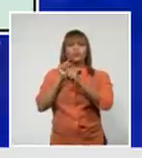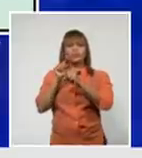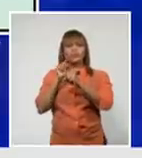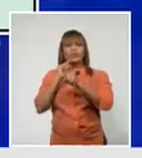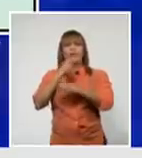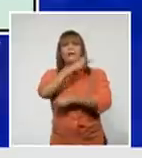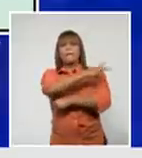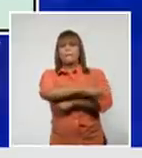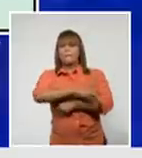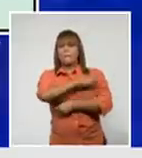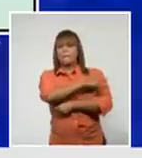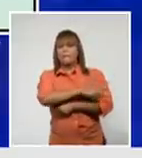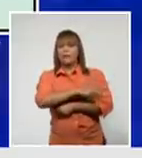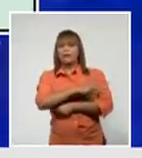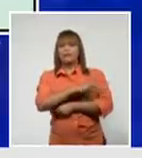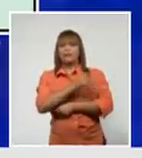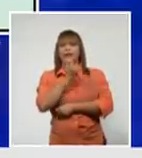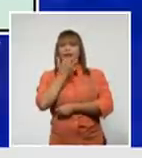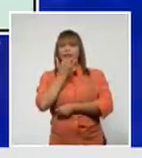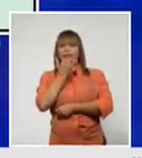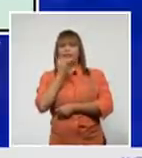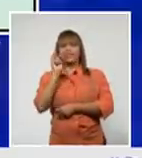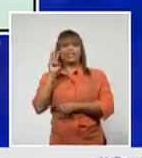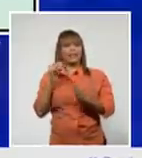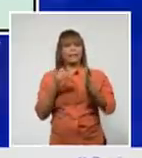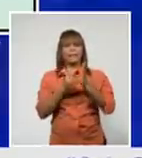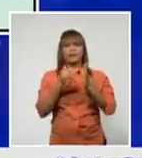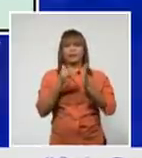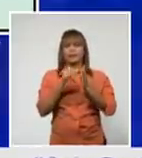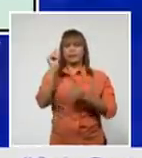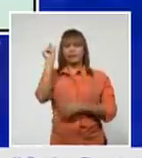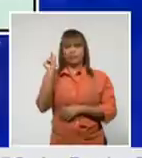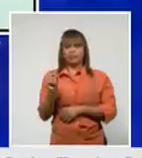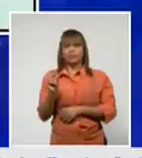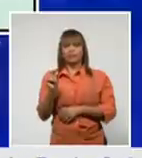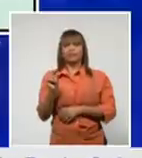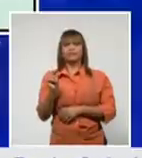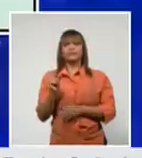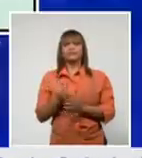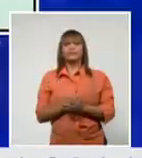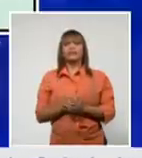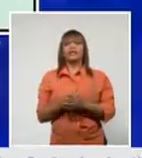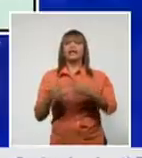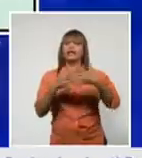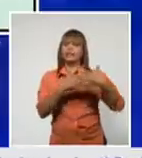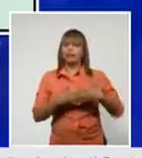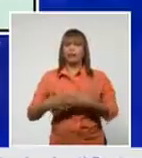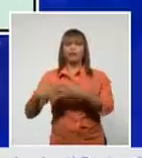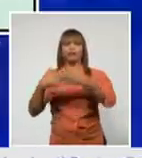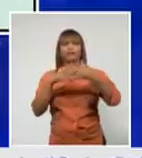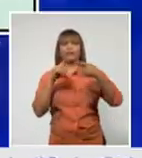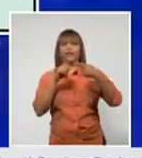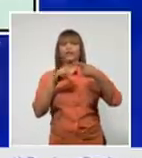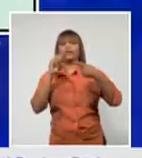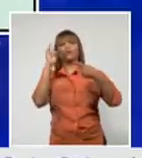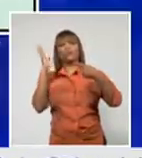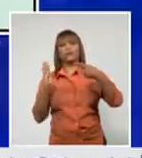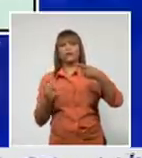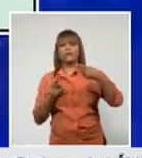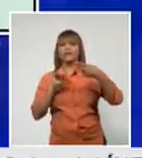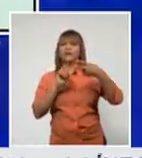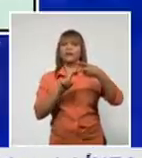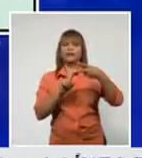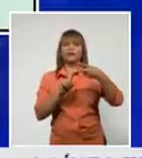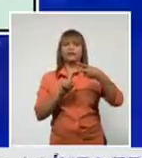con más de 3 millones de casos, pues Estados Unidos, como habíamos dicho, Brasil, y en